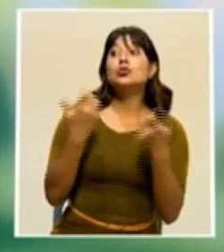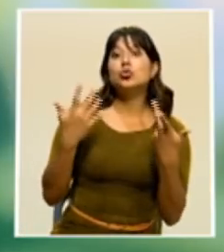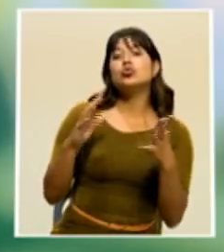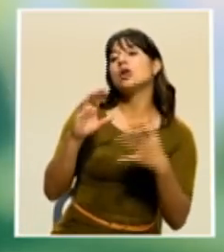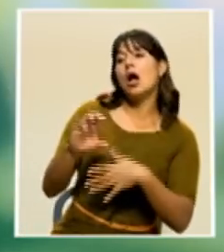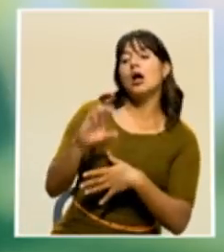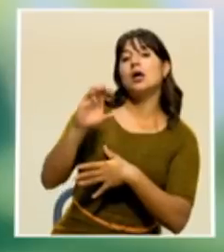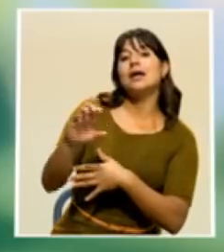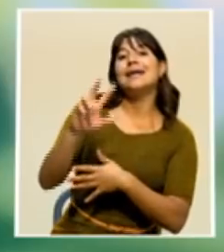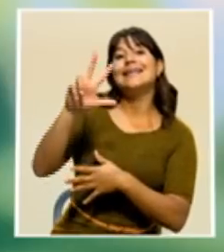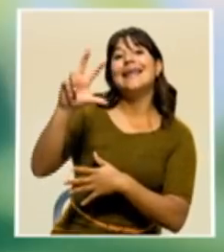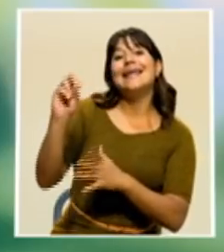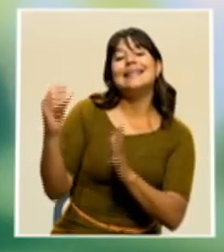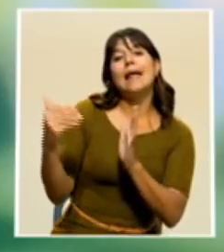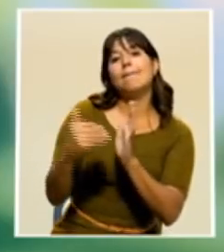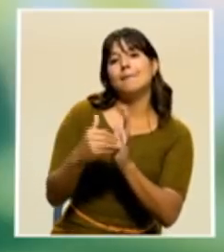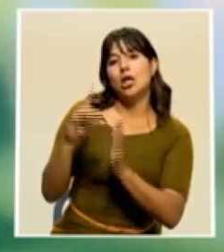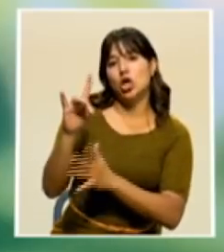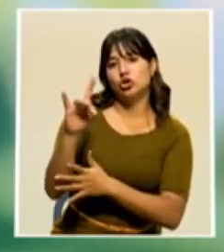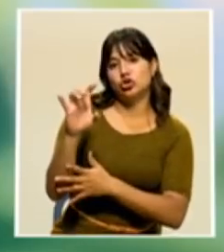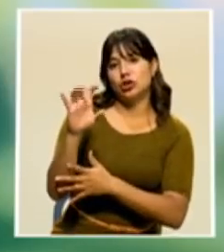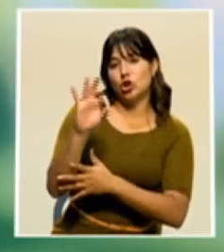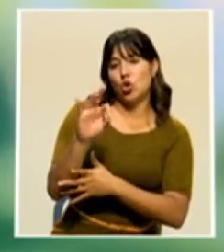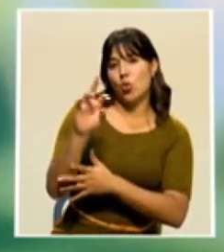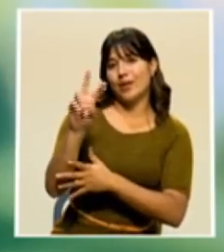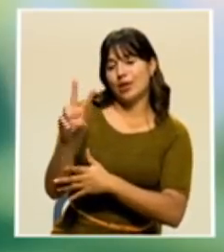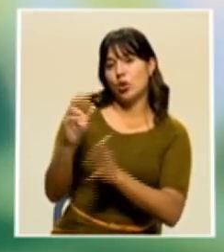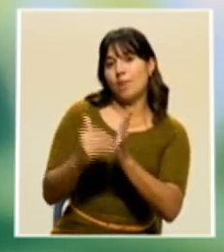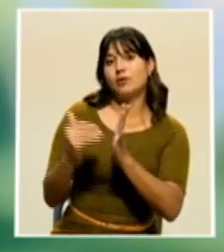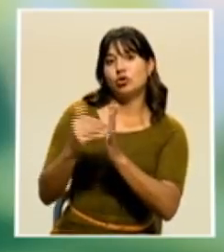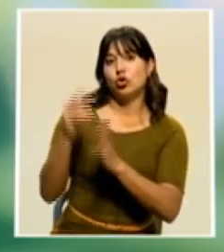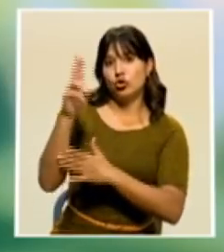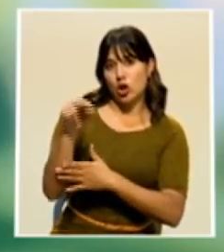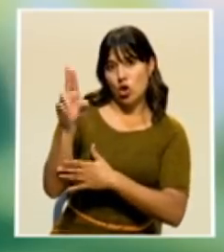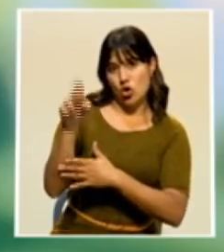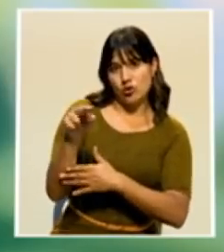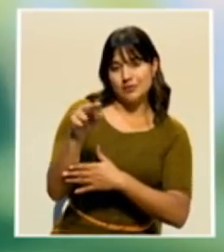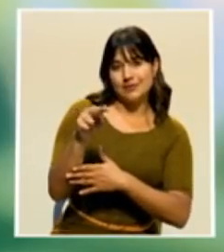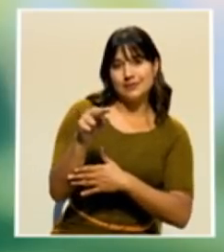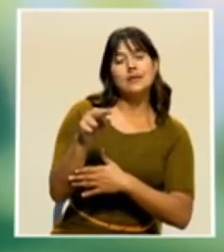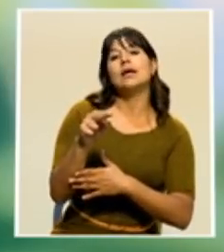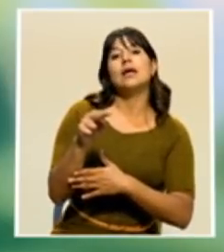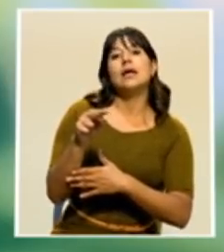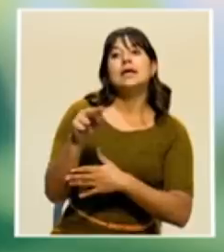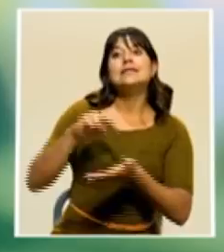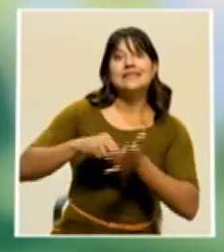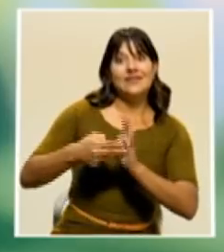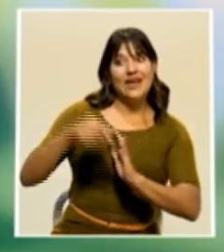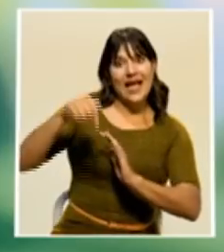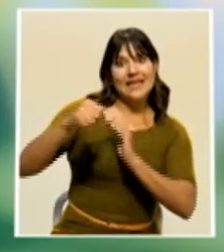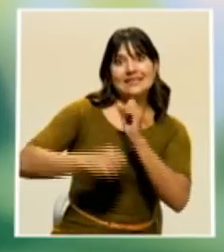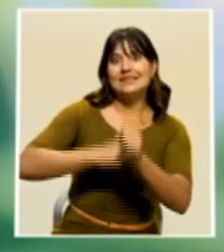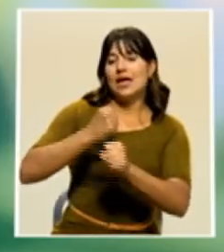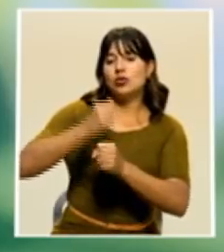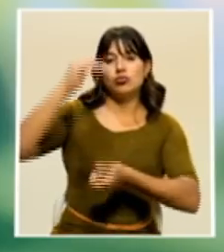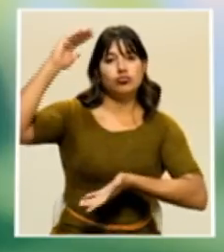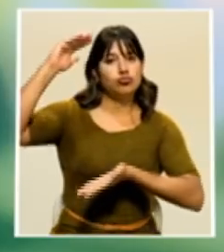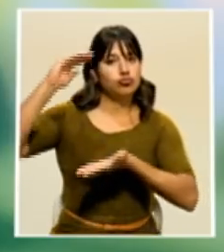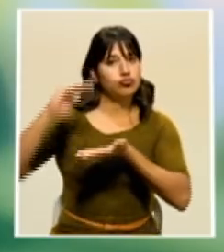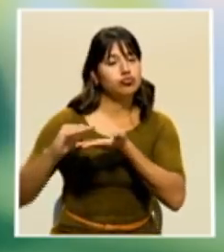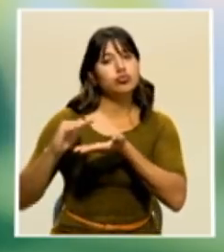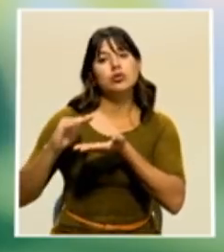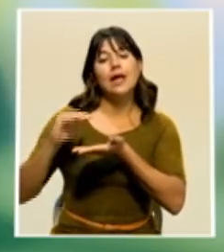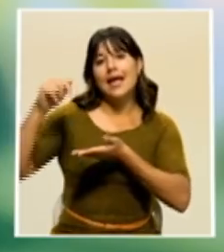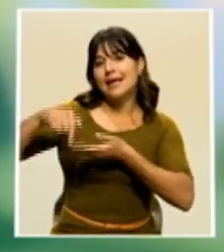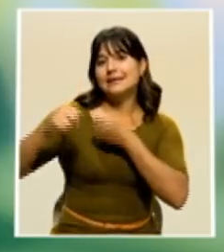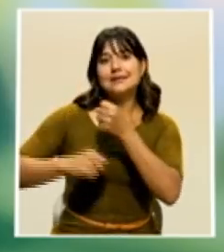invertido 30.892 millones de colones. Efectivamente disminuyó la severidad toda vez que hay